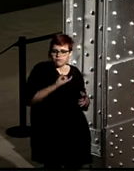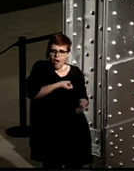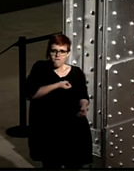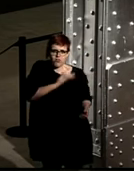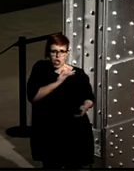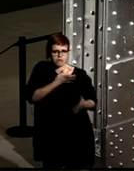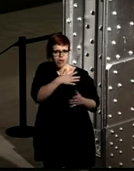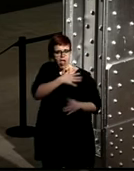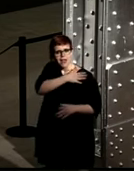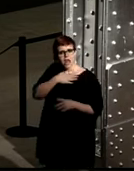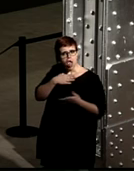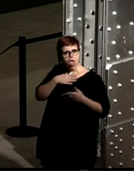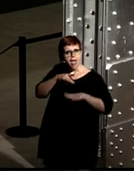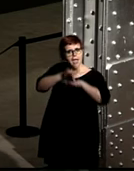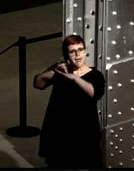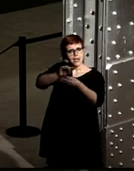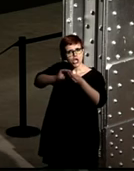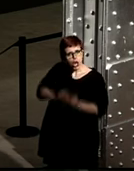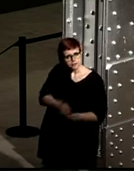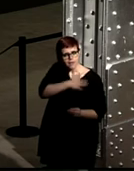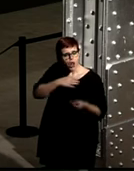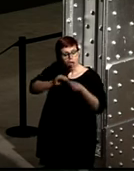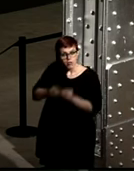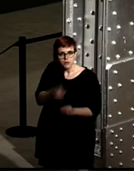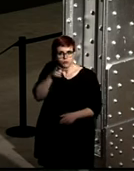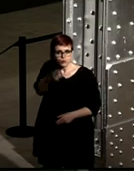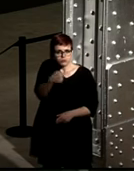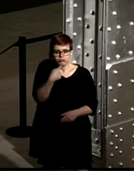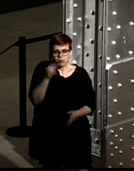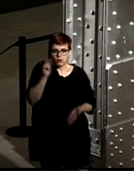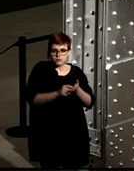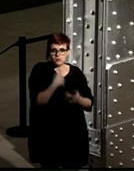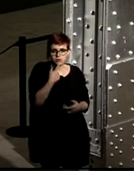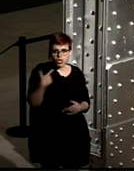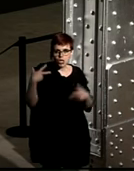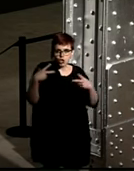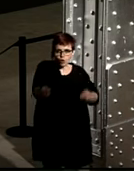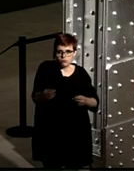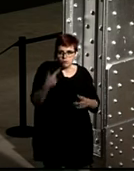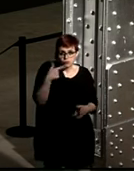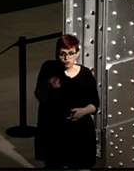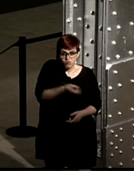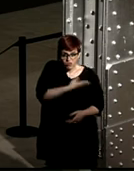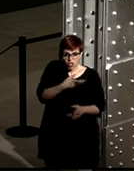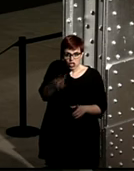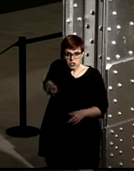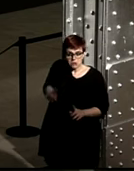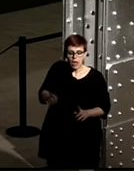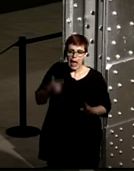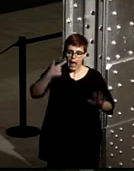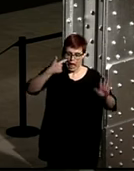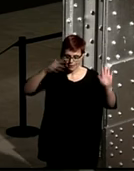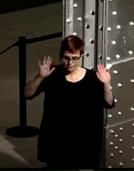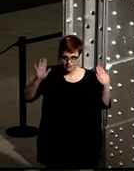ser cineasta, ha querido ser guionista, y de repente tú le dices, pues mira, no, yo no creo que esto sea lo tuyo. Bueno, varias cosas.